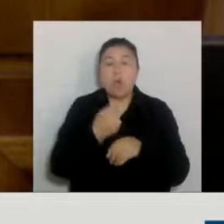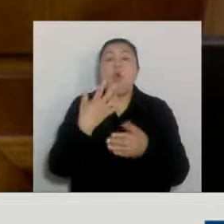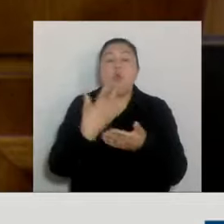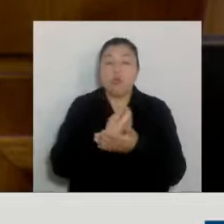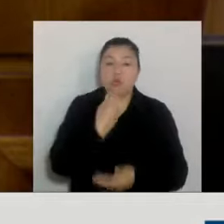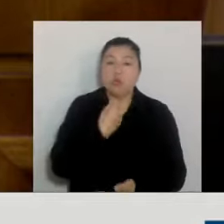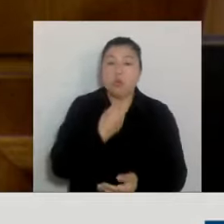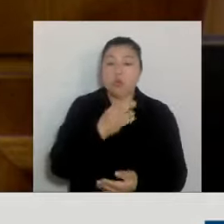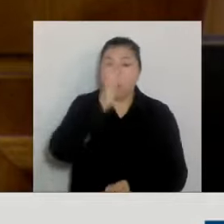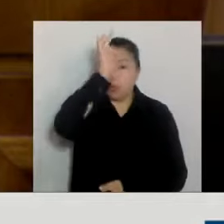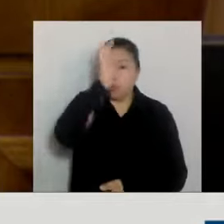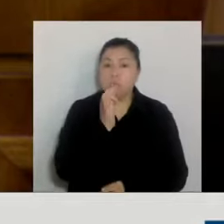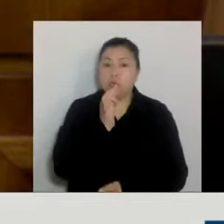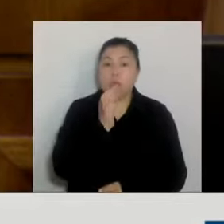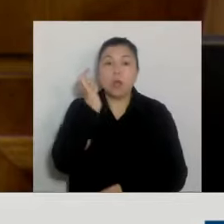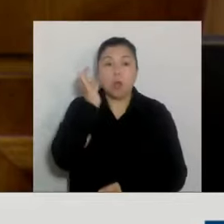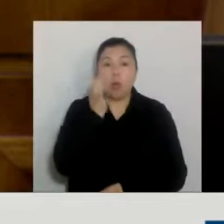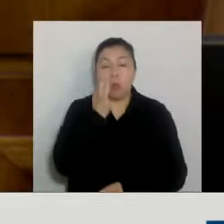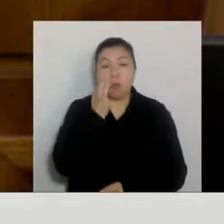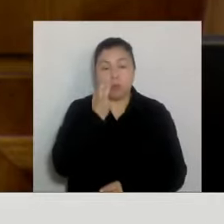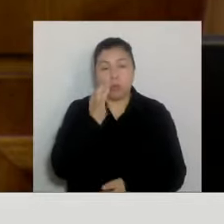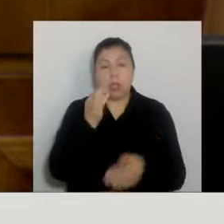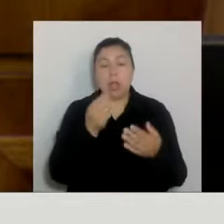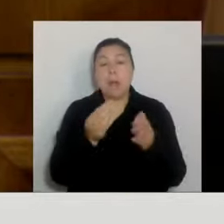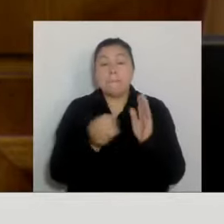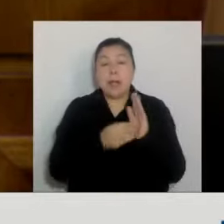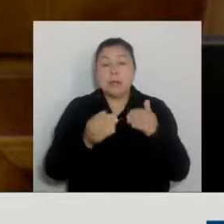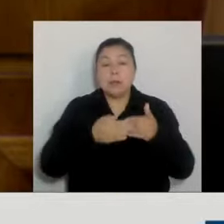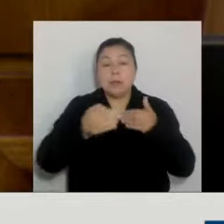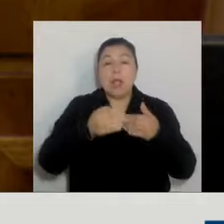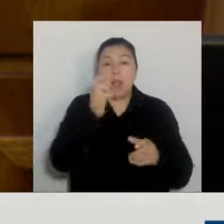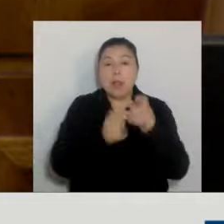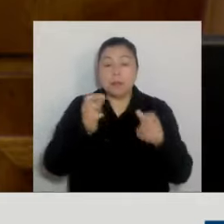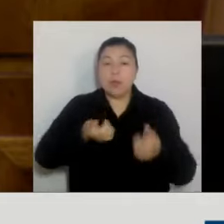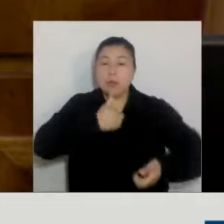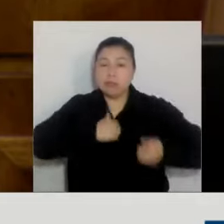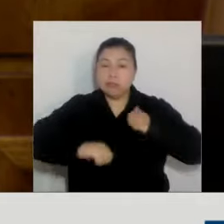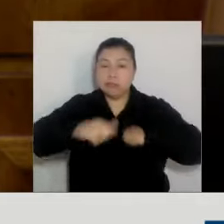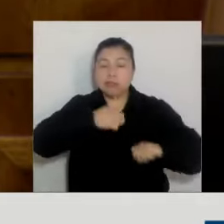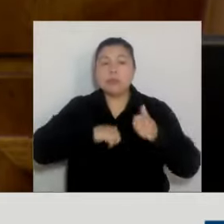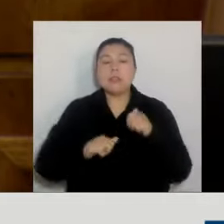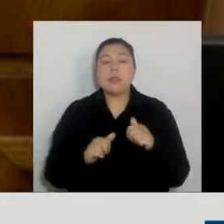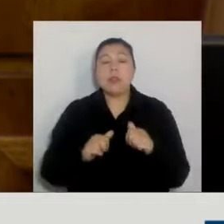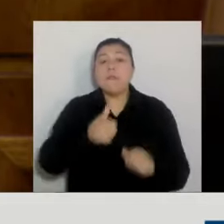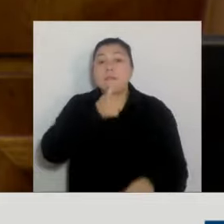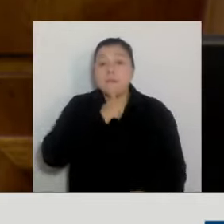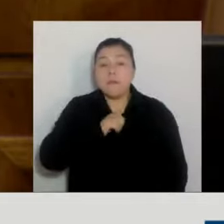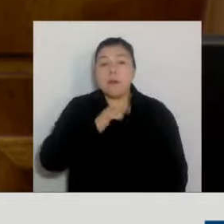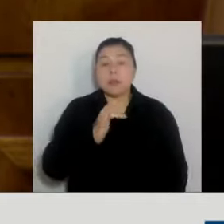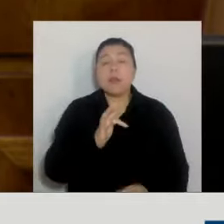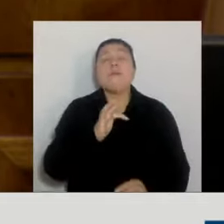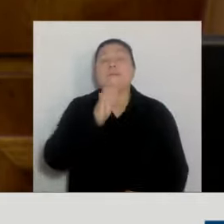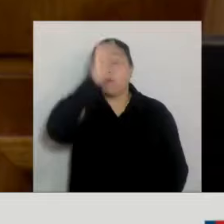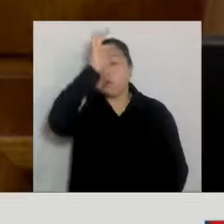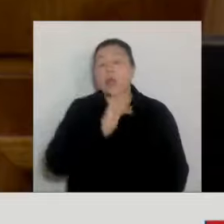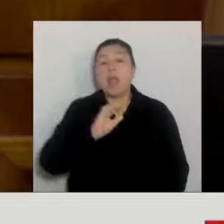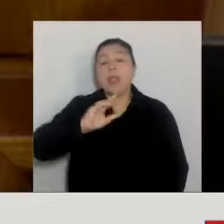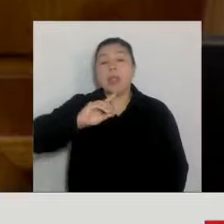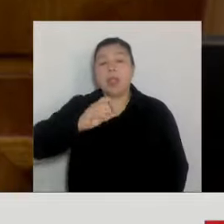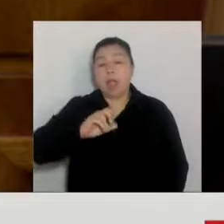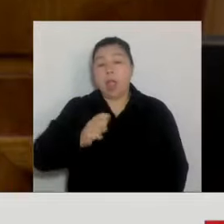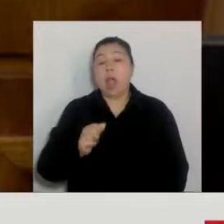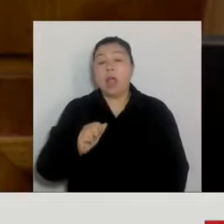funcionarios Pero además para tener más cobertura es la gente la que termina sufriendo aquello no faltan funcionarios para la dga y espero también que eso sea un